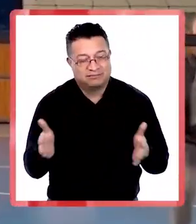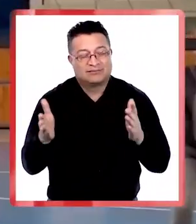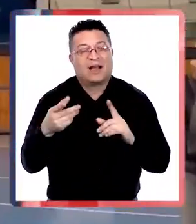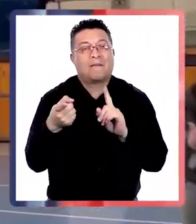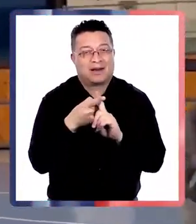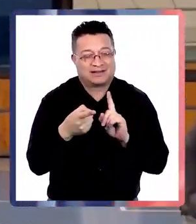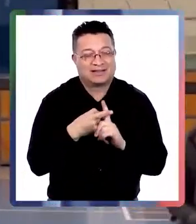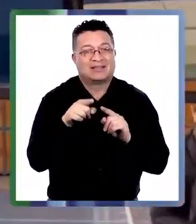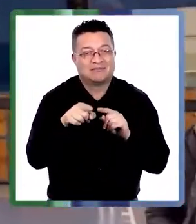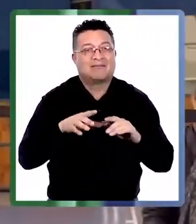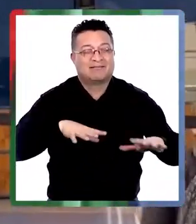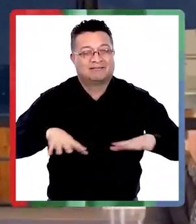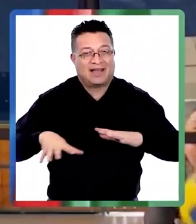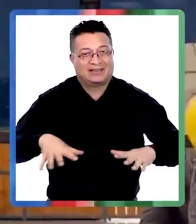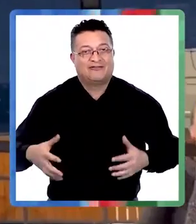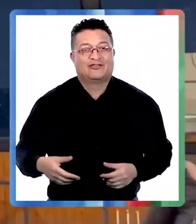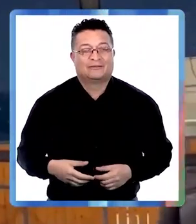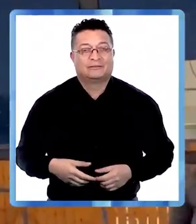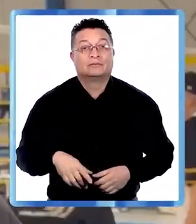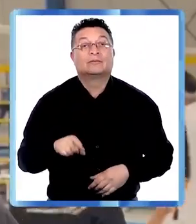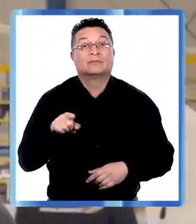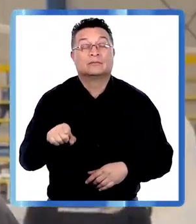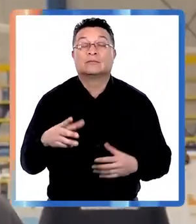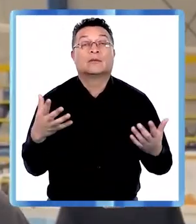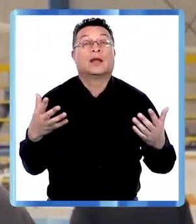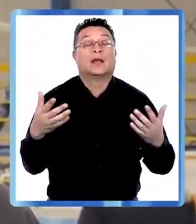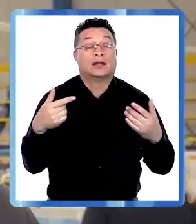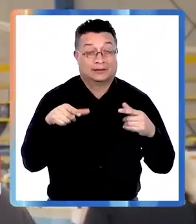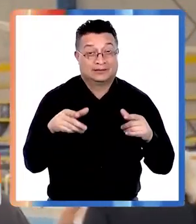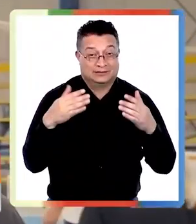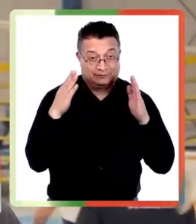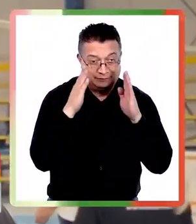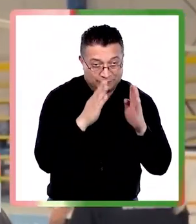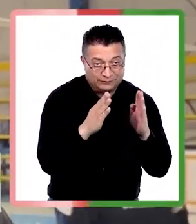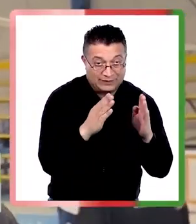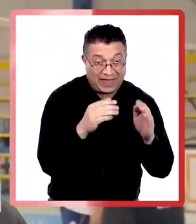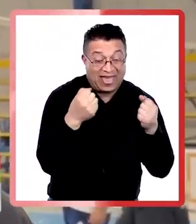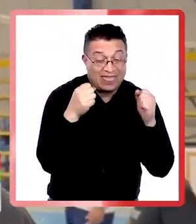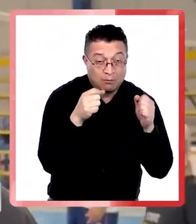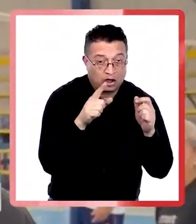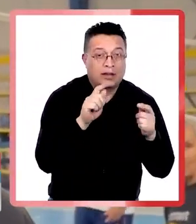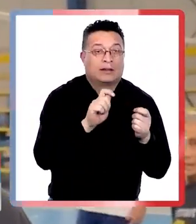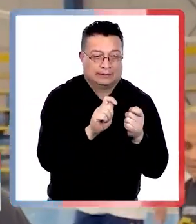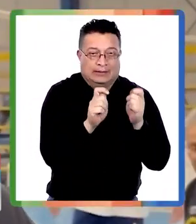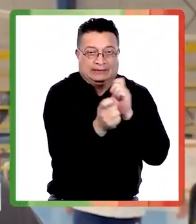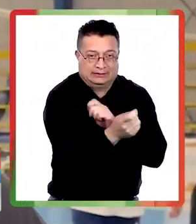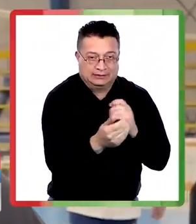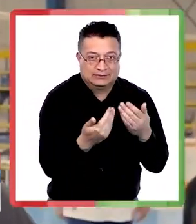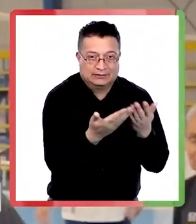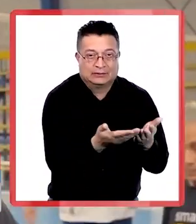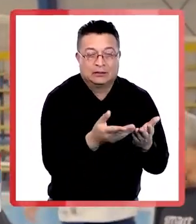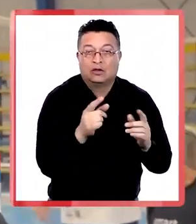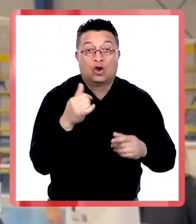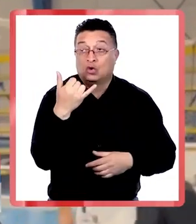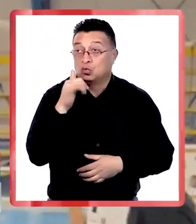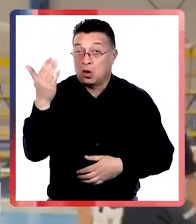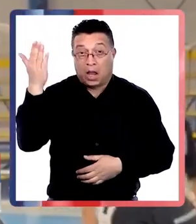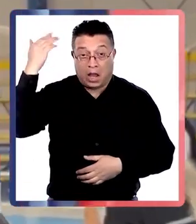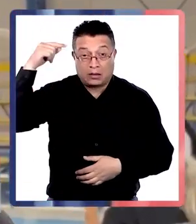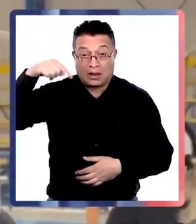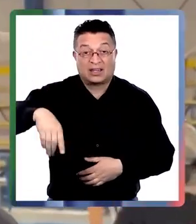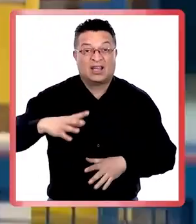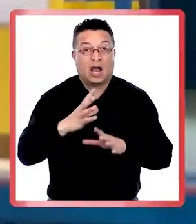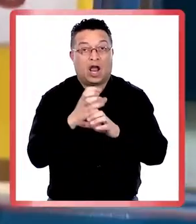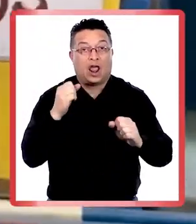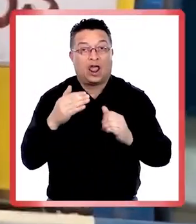y participativa de mantenerse activo. Es una disciplina que hemos estado averiguando, ¿no es cierto? Y creo que no lo ha hecho